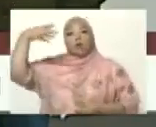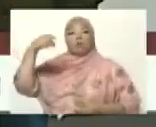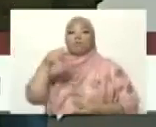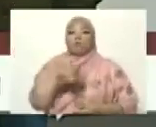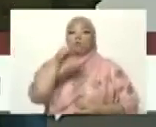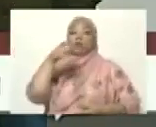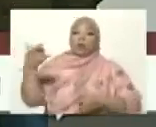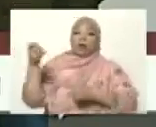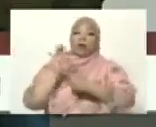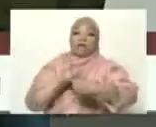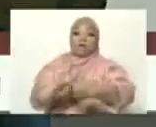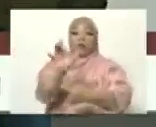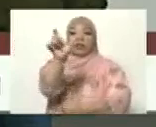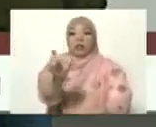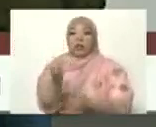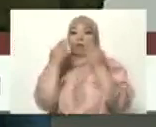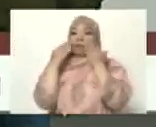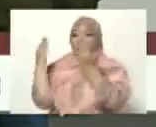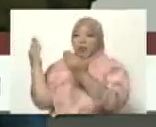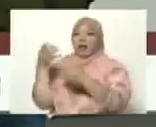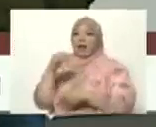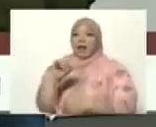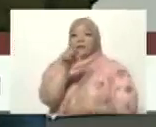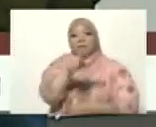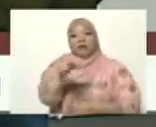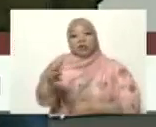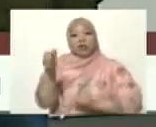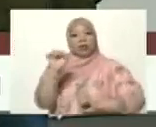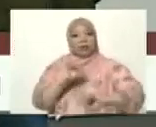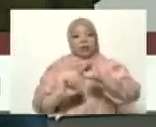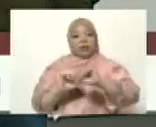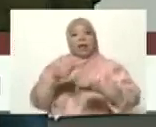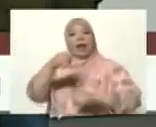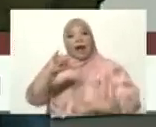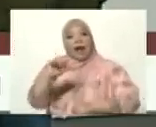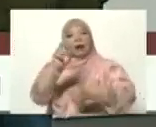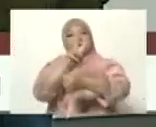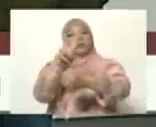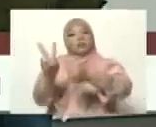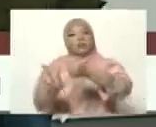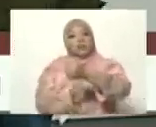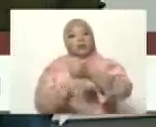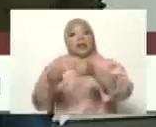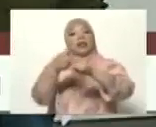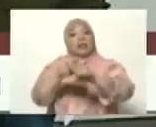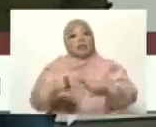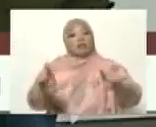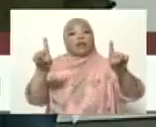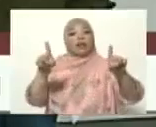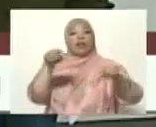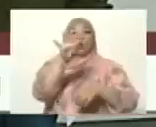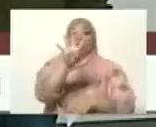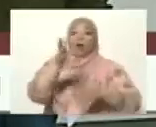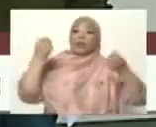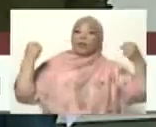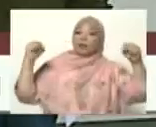al frente. Así que tenemos varias vicepresidencias, 4 vicepresidencias